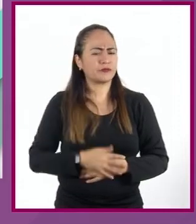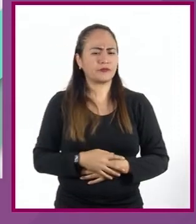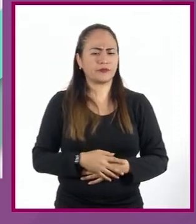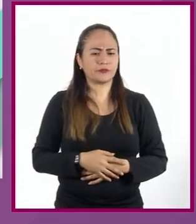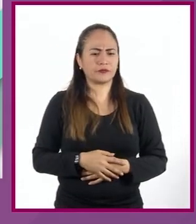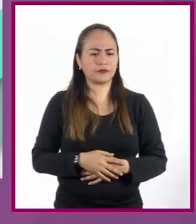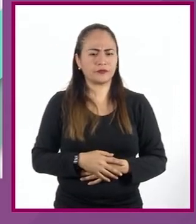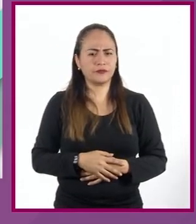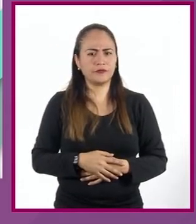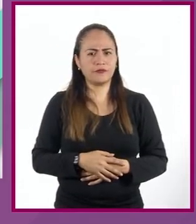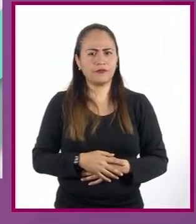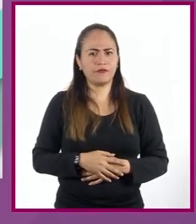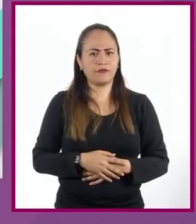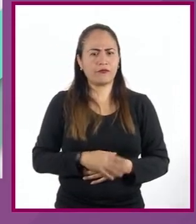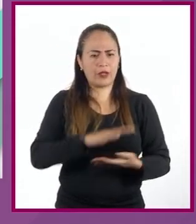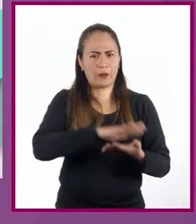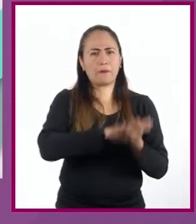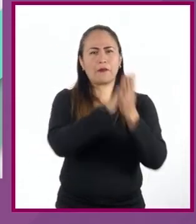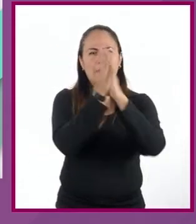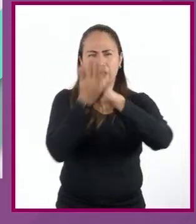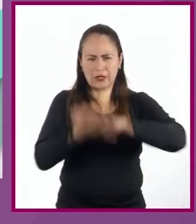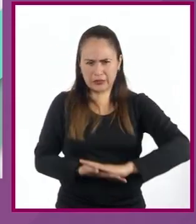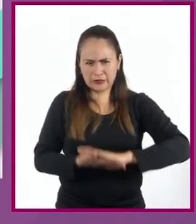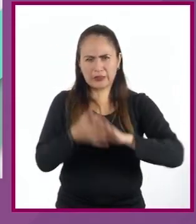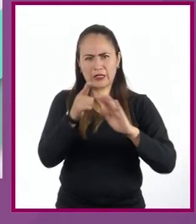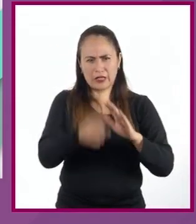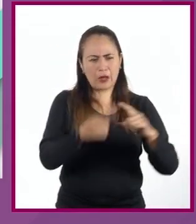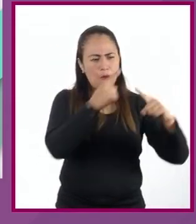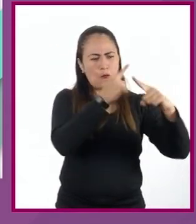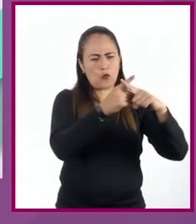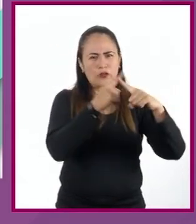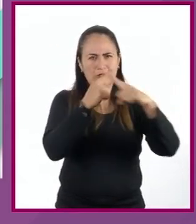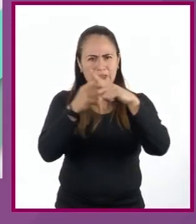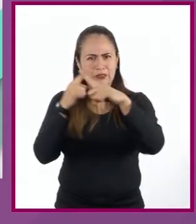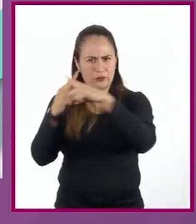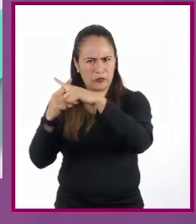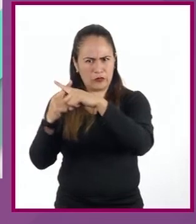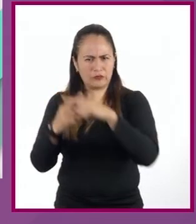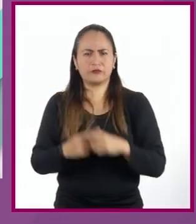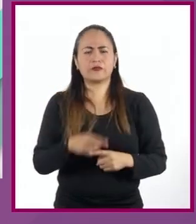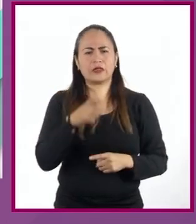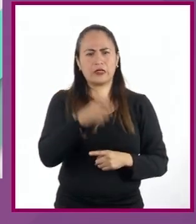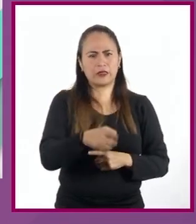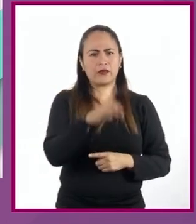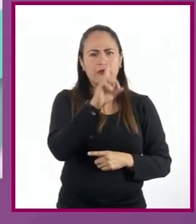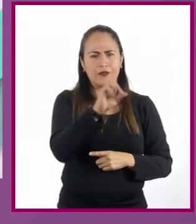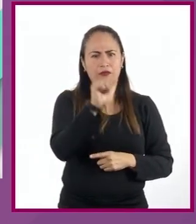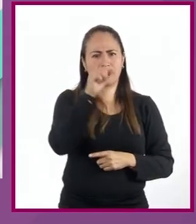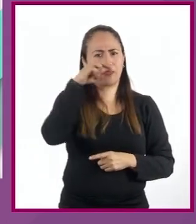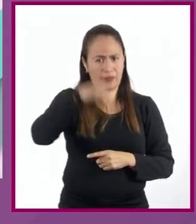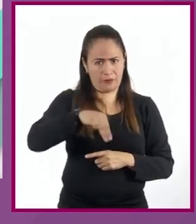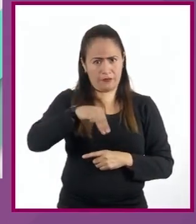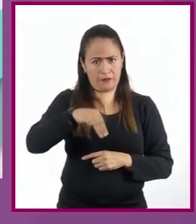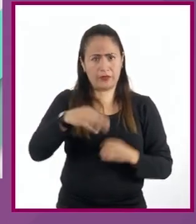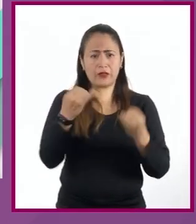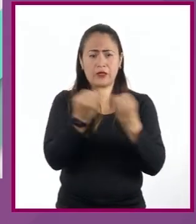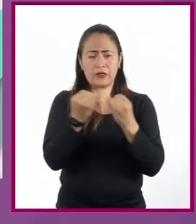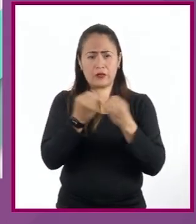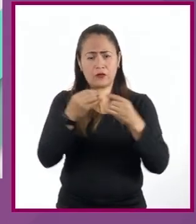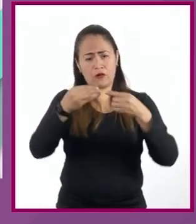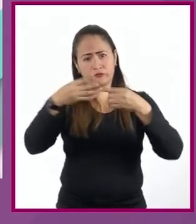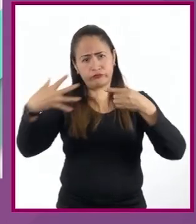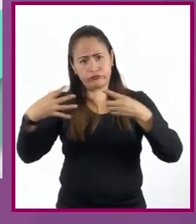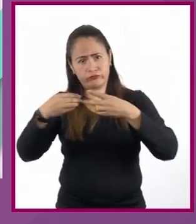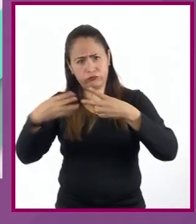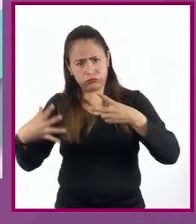Para obtener la equivalencia entre múltiplos del metro, en este caso los decámetros, y un submúltiplo,